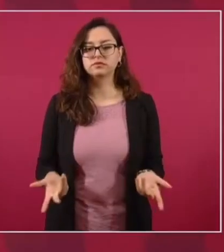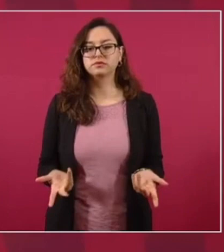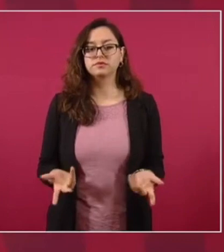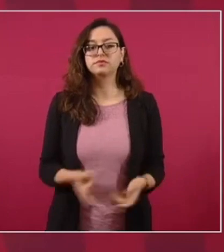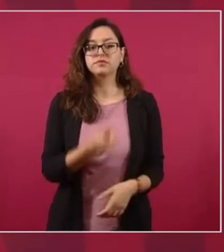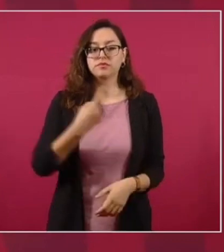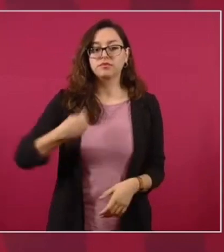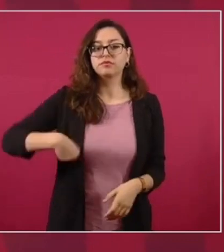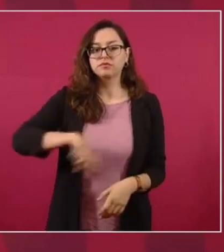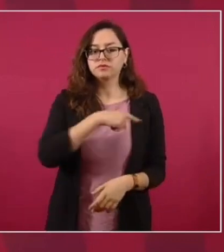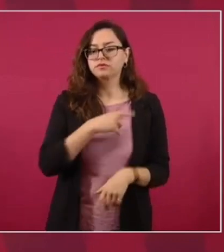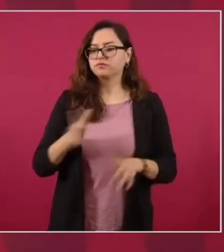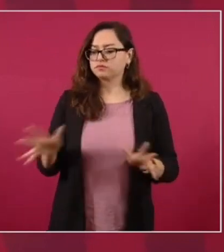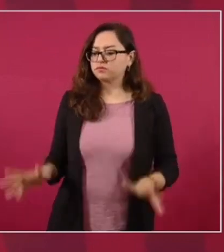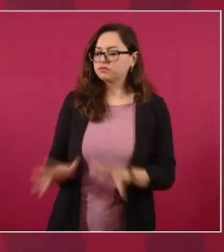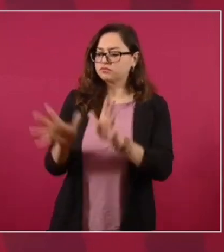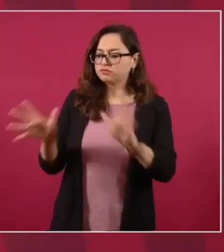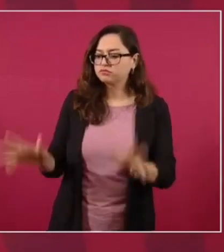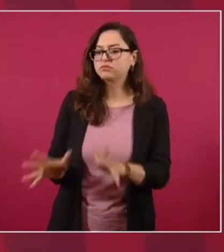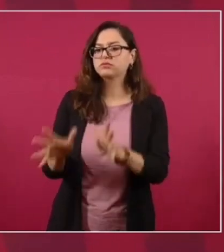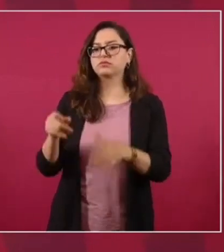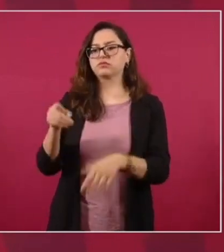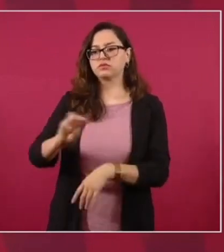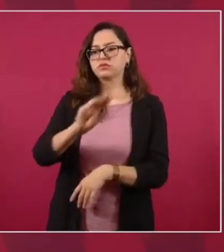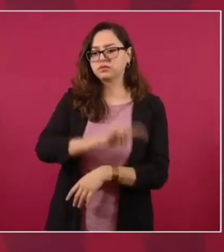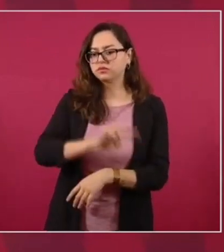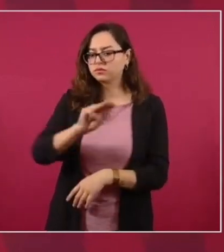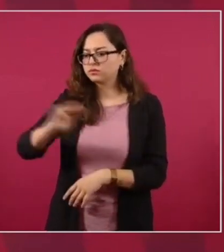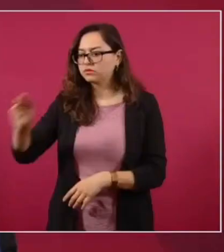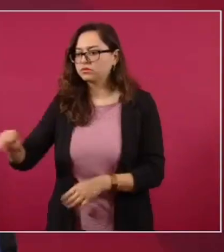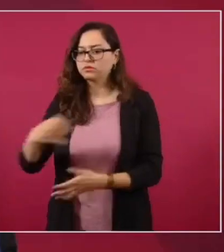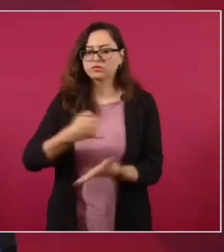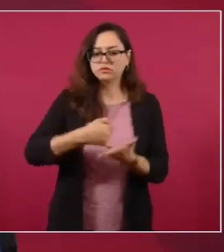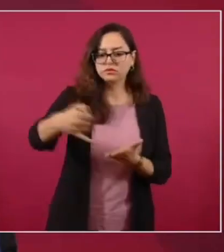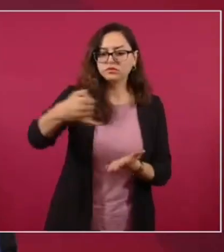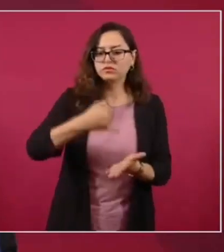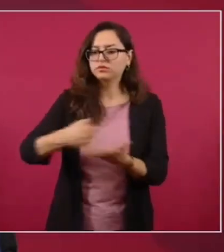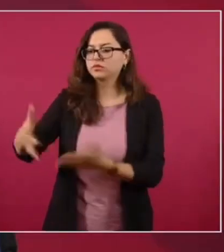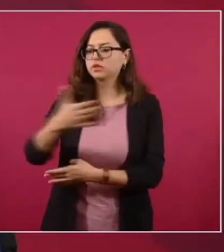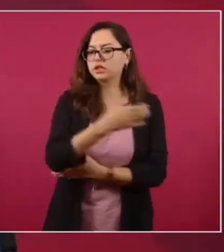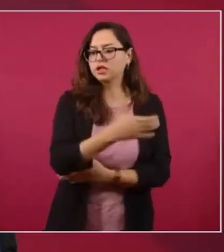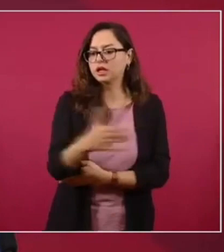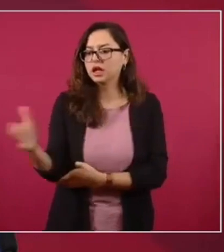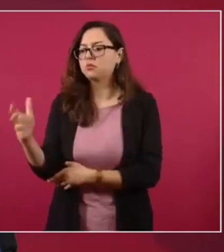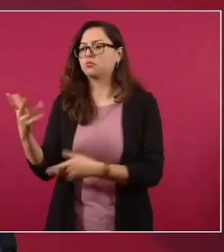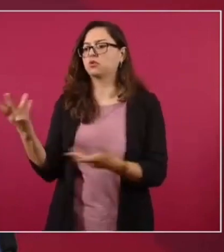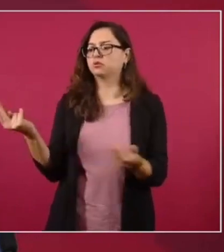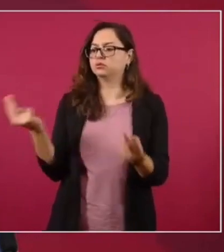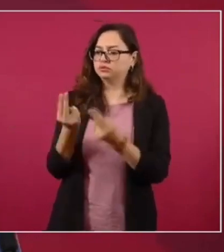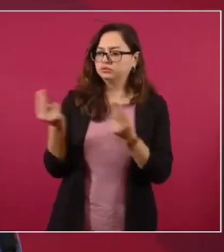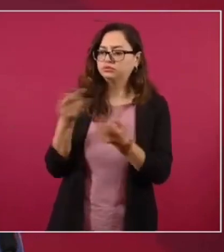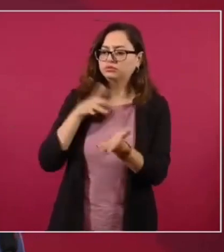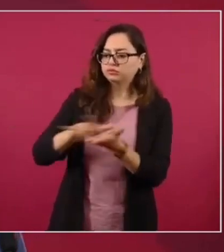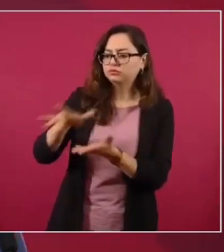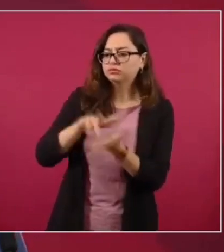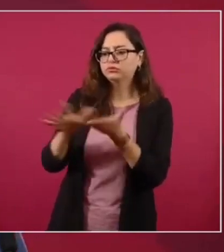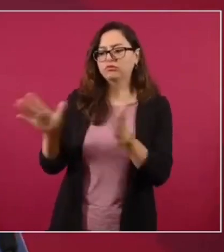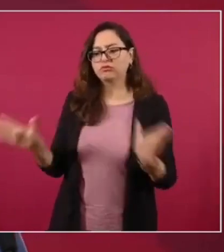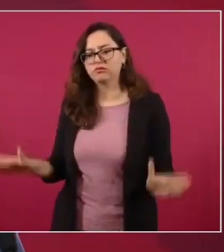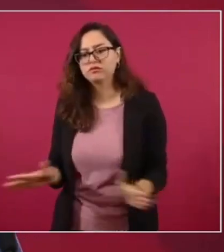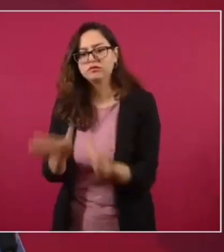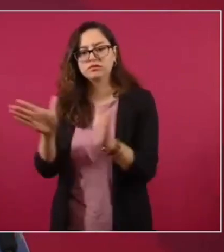impulsando una actividad productiva en Michoacán donde se requieren ingresos para que